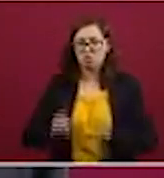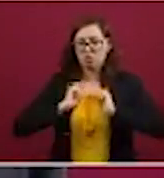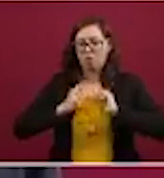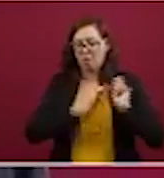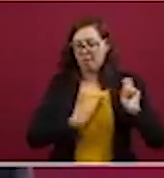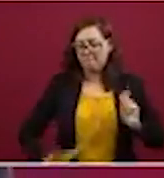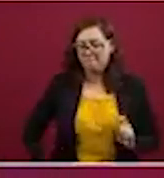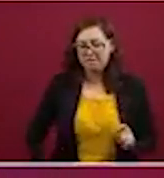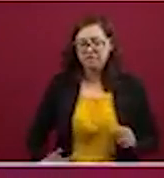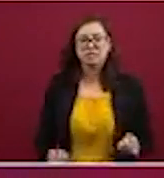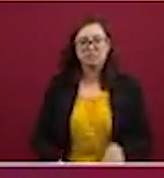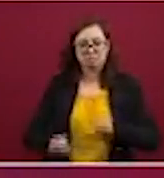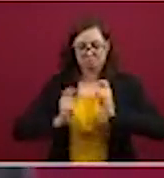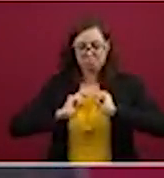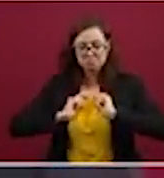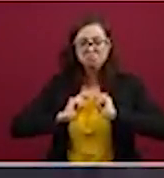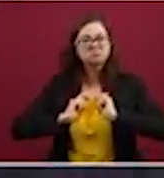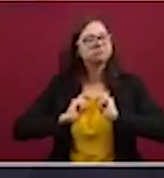ni hermanos